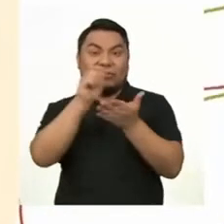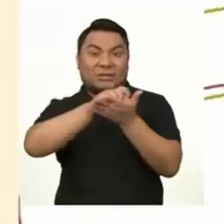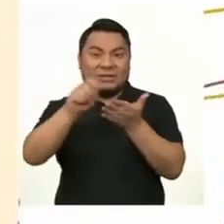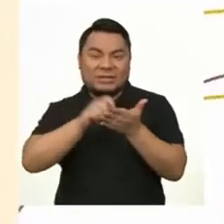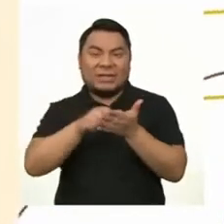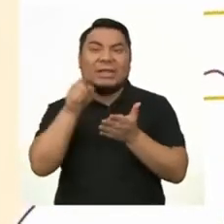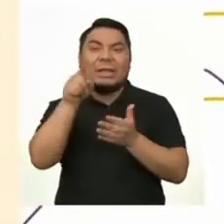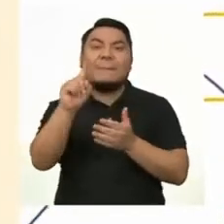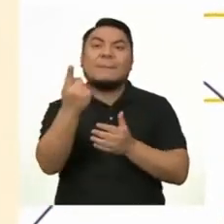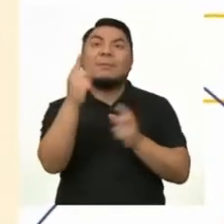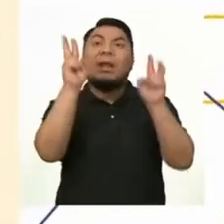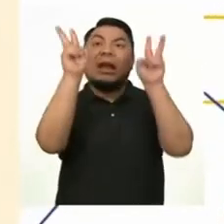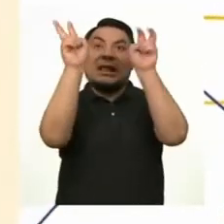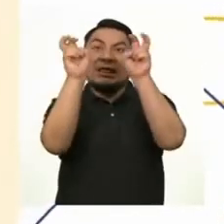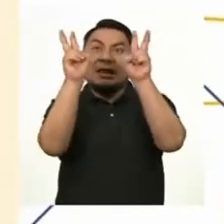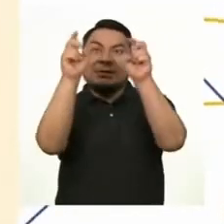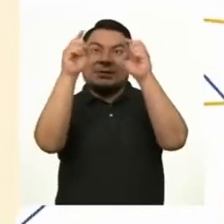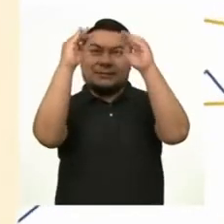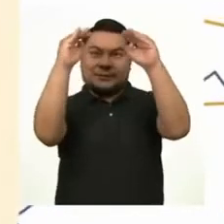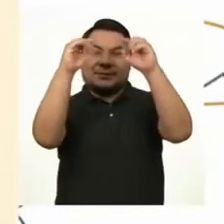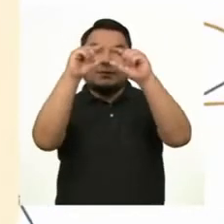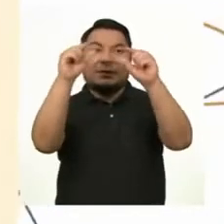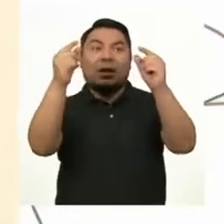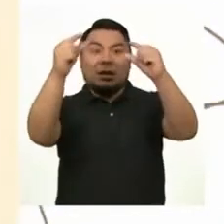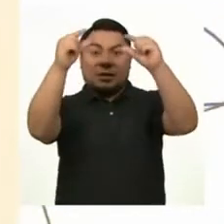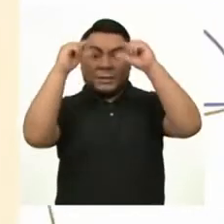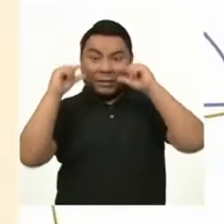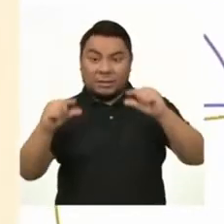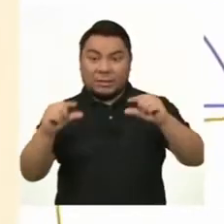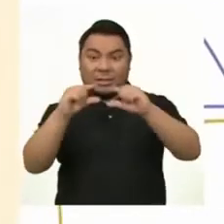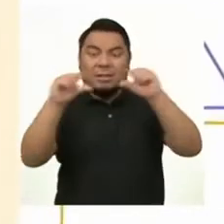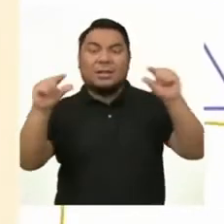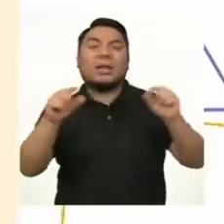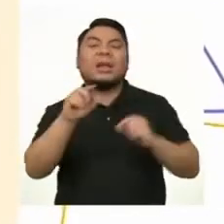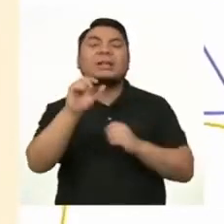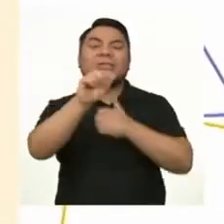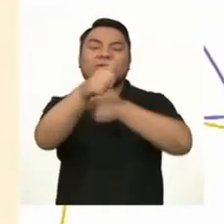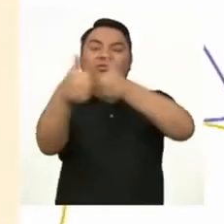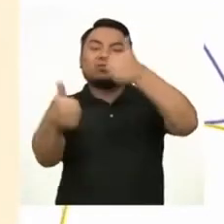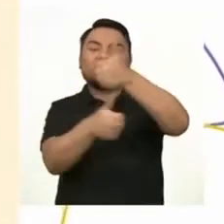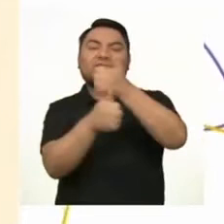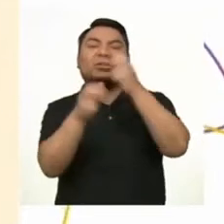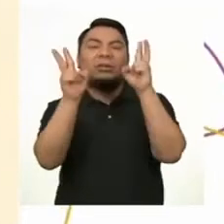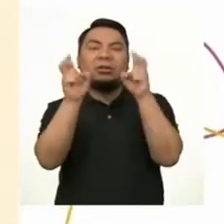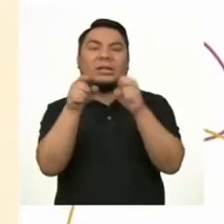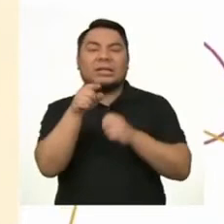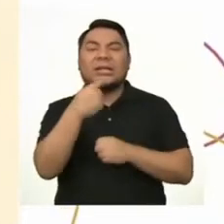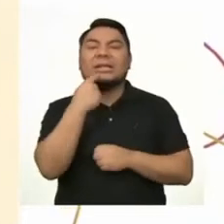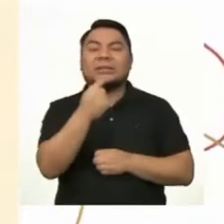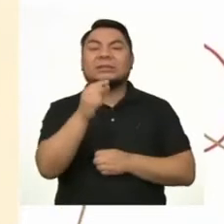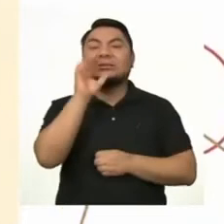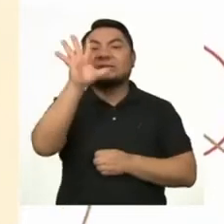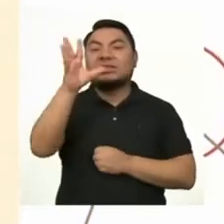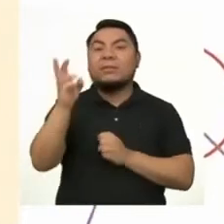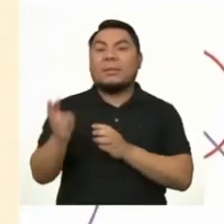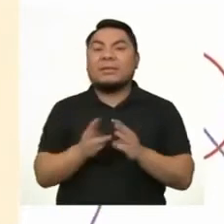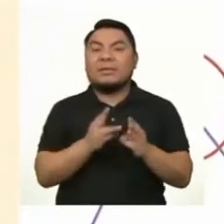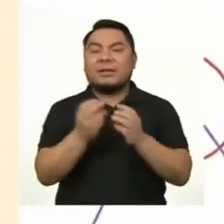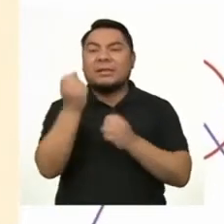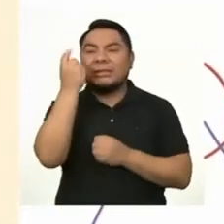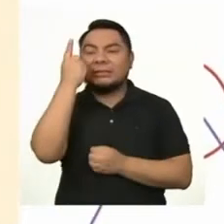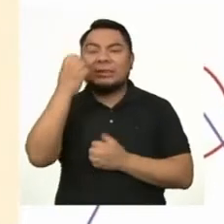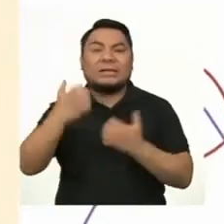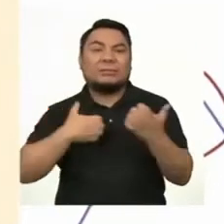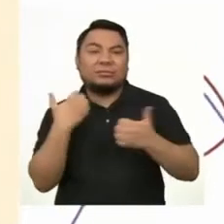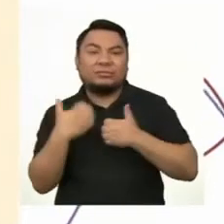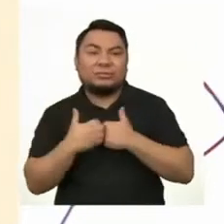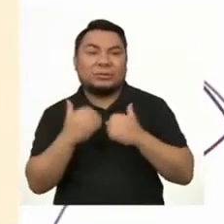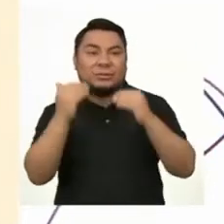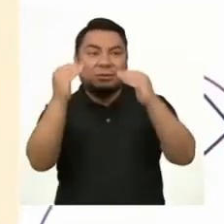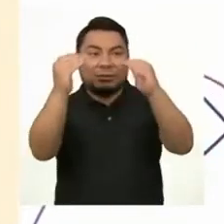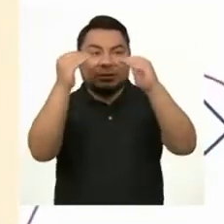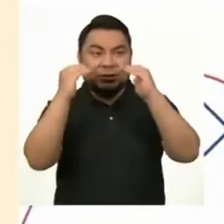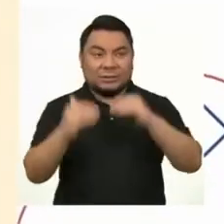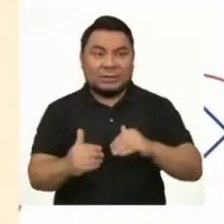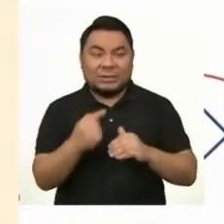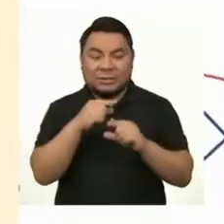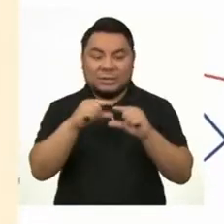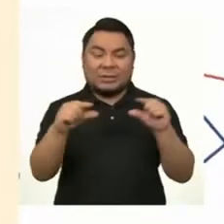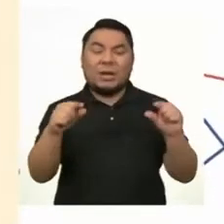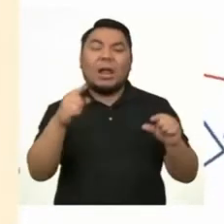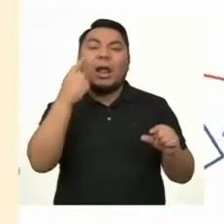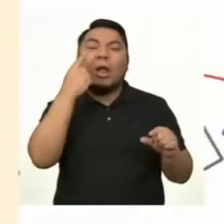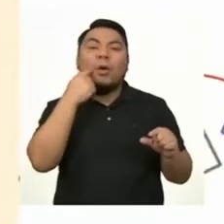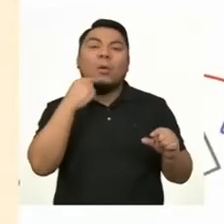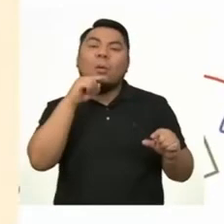Luego hay un subtítulo que nos dice que hay 5 formas de entender las emociones. También está la autora